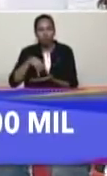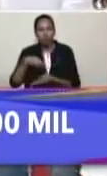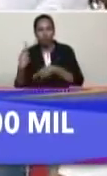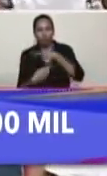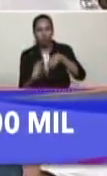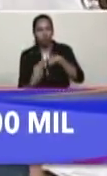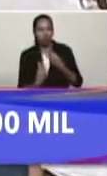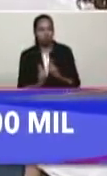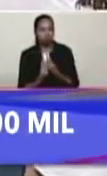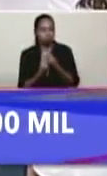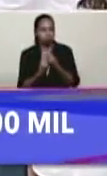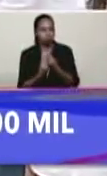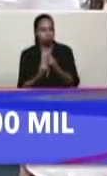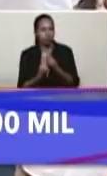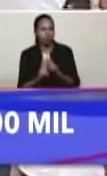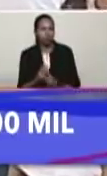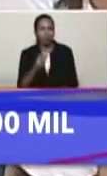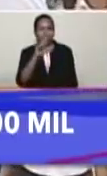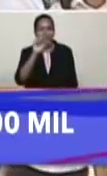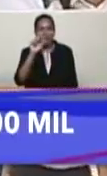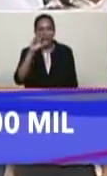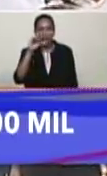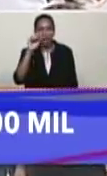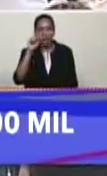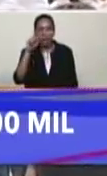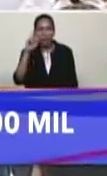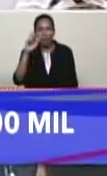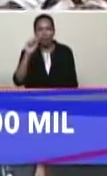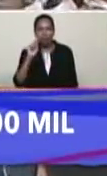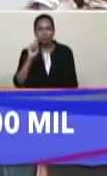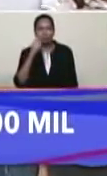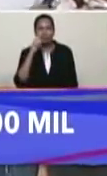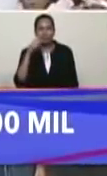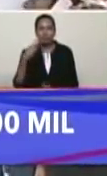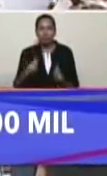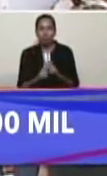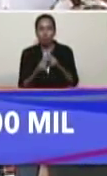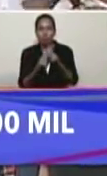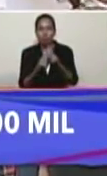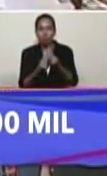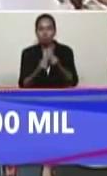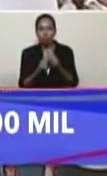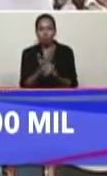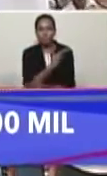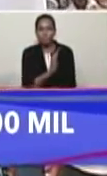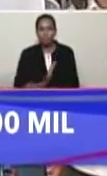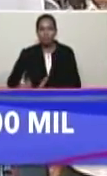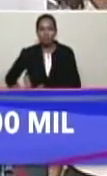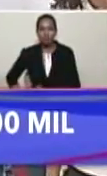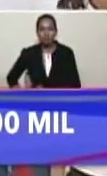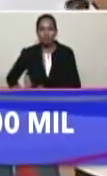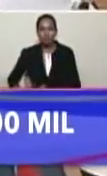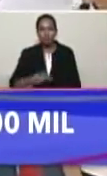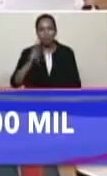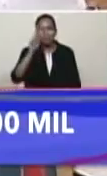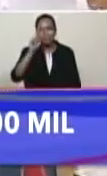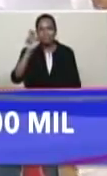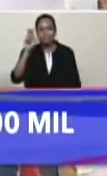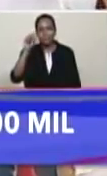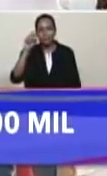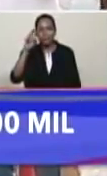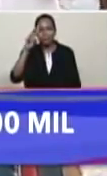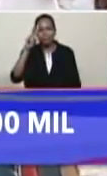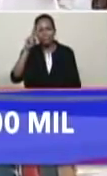revolucionario Lacaba, nuestro general presidente de Benvidrio, una fábrica que se